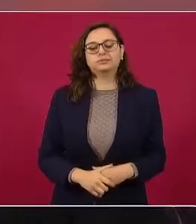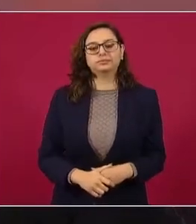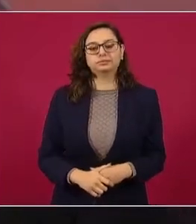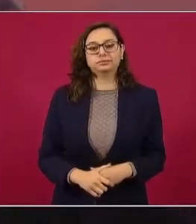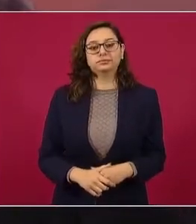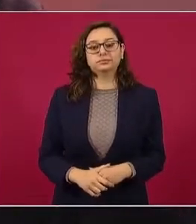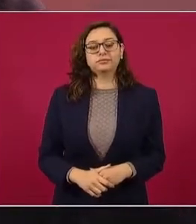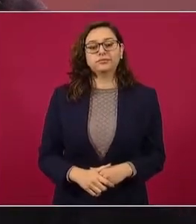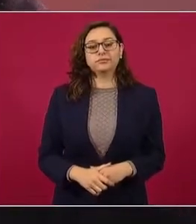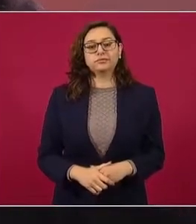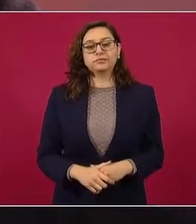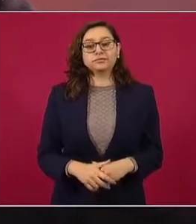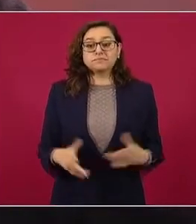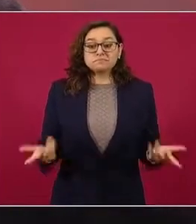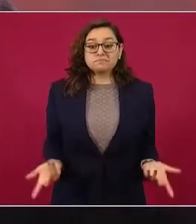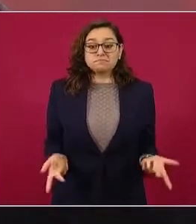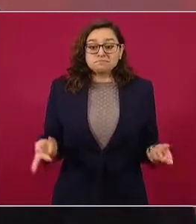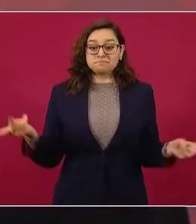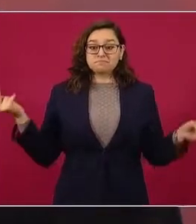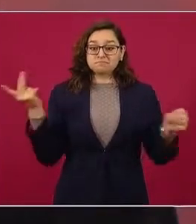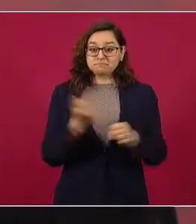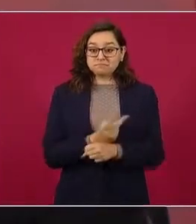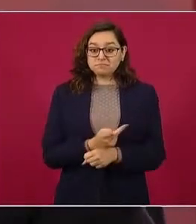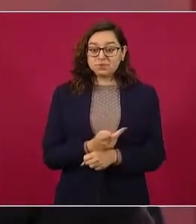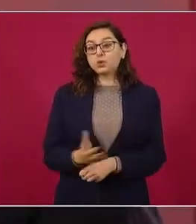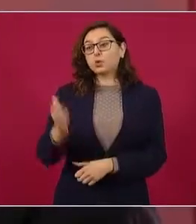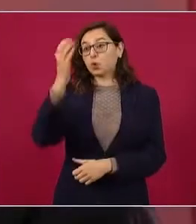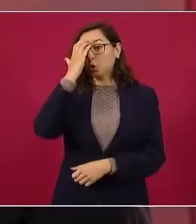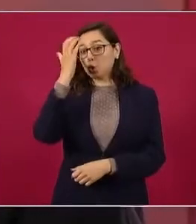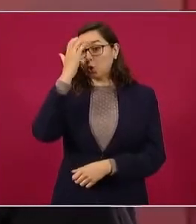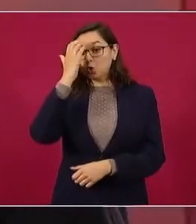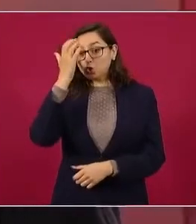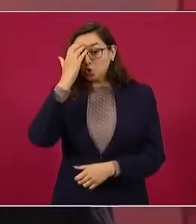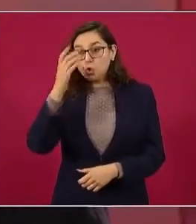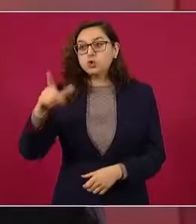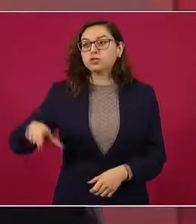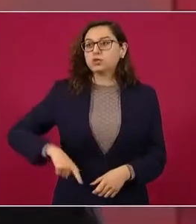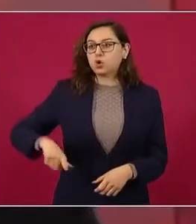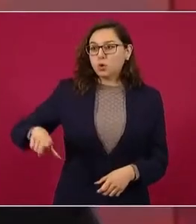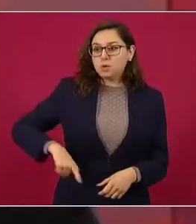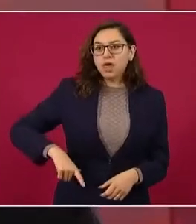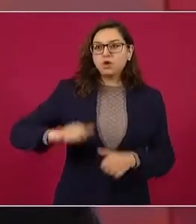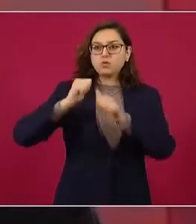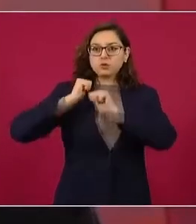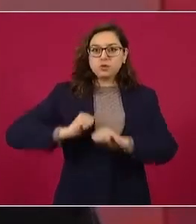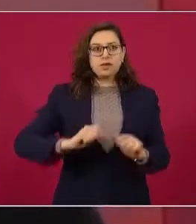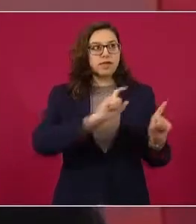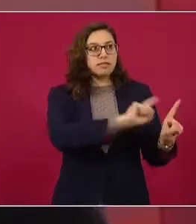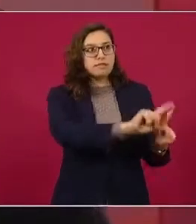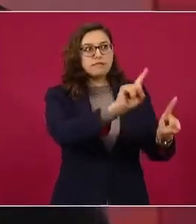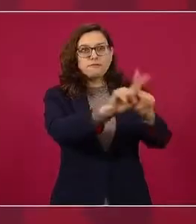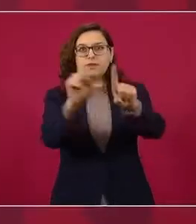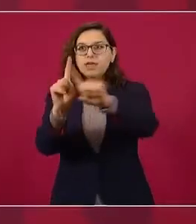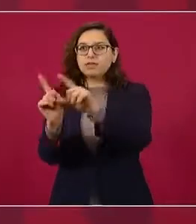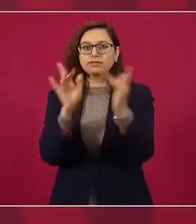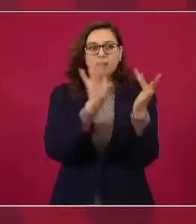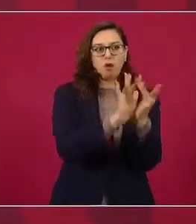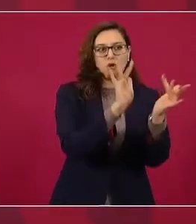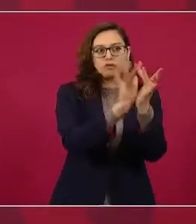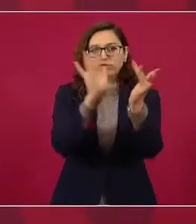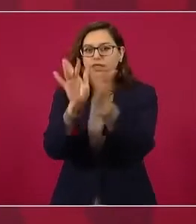y tienen muchas influencias, manejan periódicos, pero